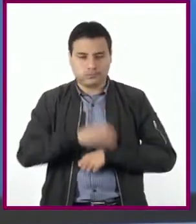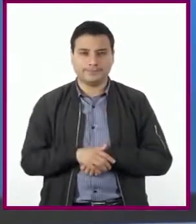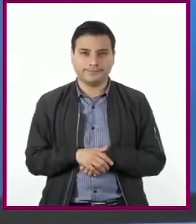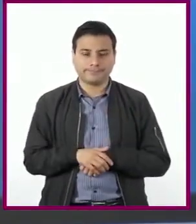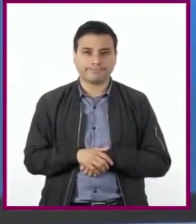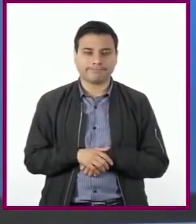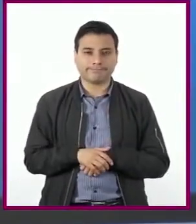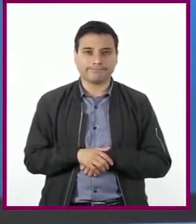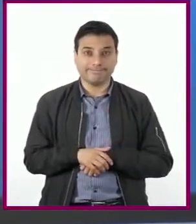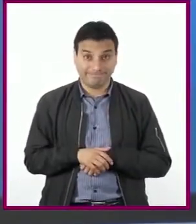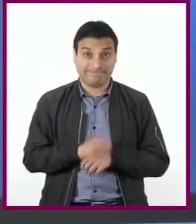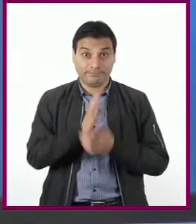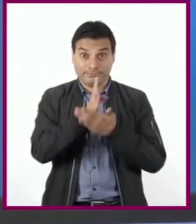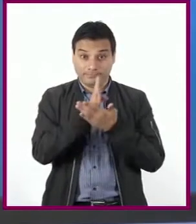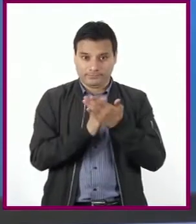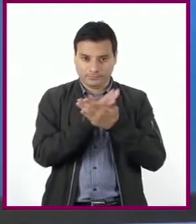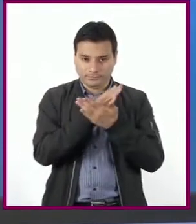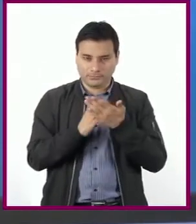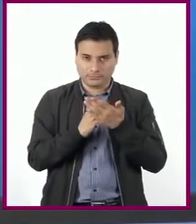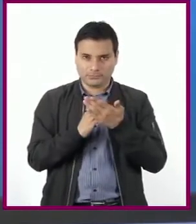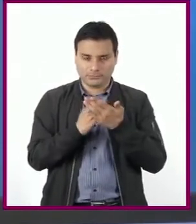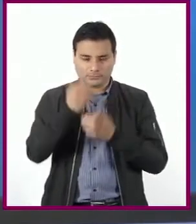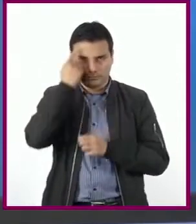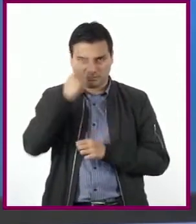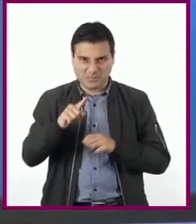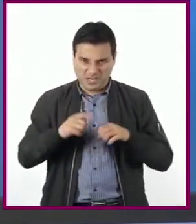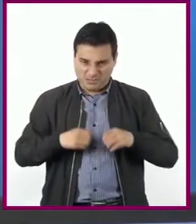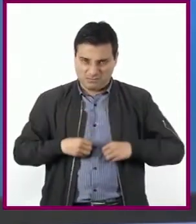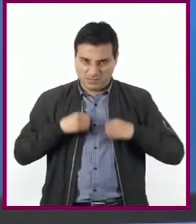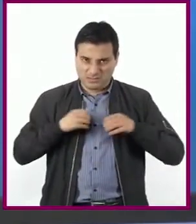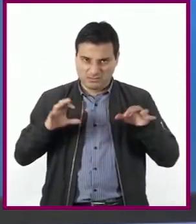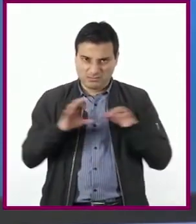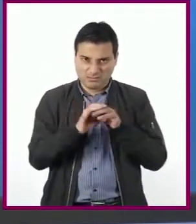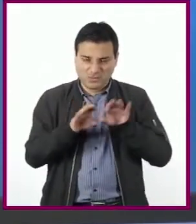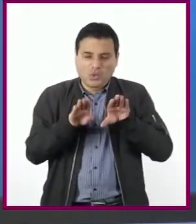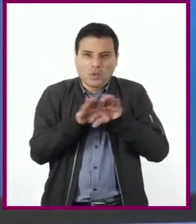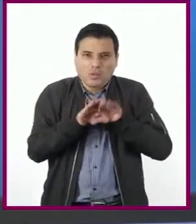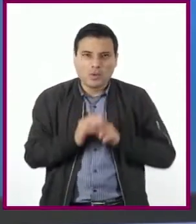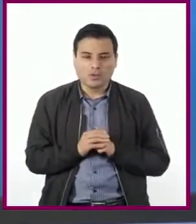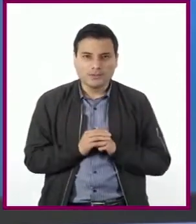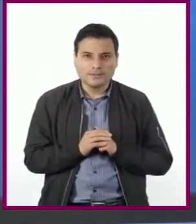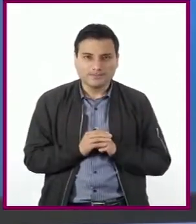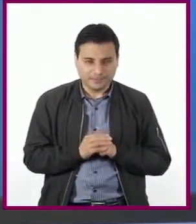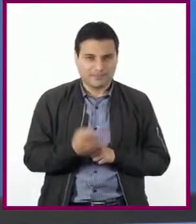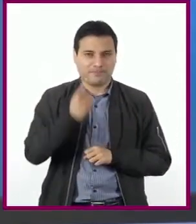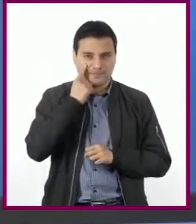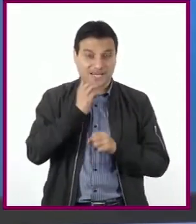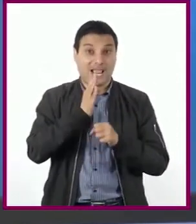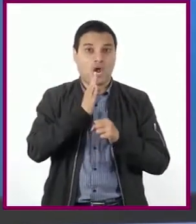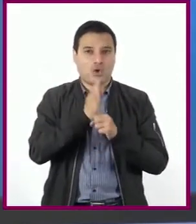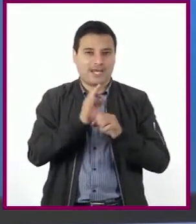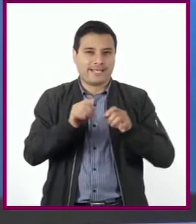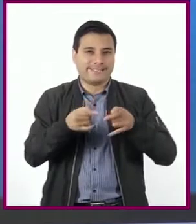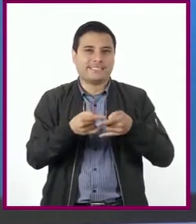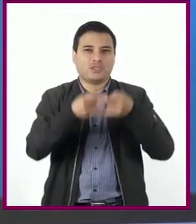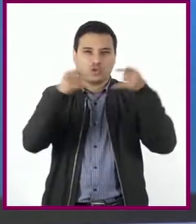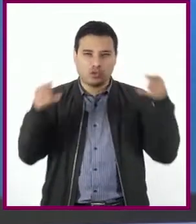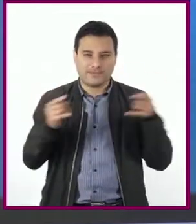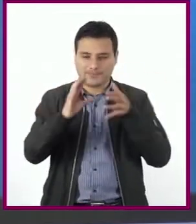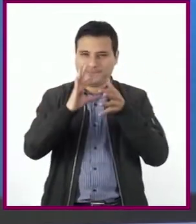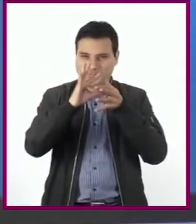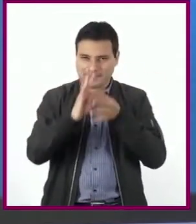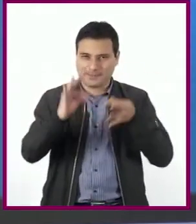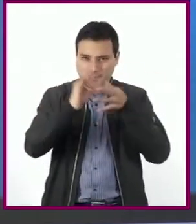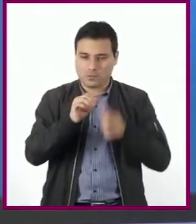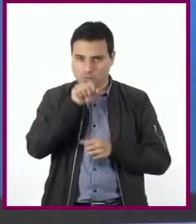de identificar fracciones que se usan en la vida cotidiana, me gustaría compartirles una anécdota que se relaciona